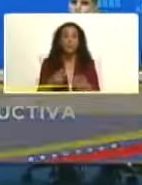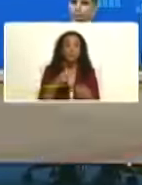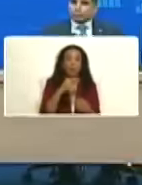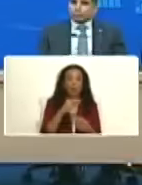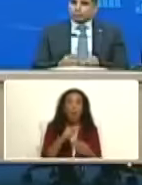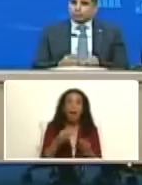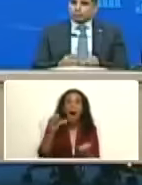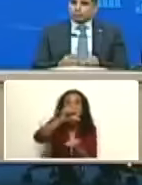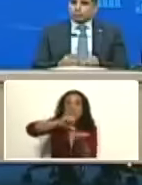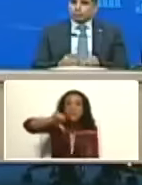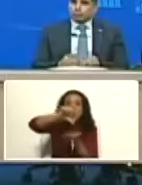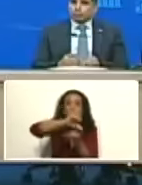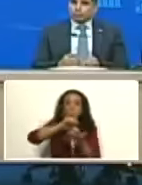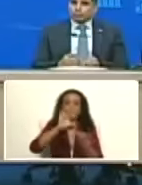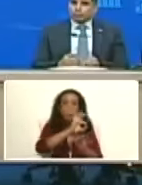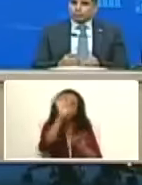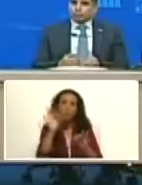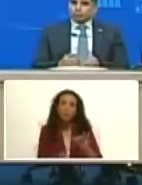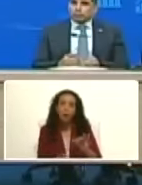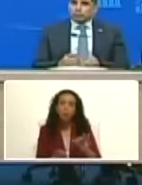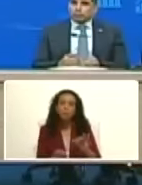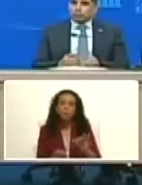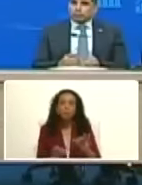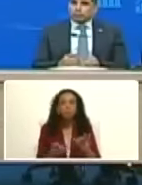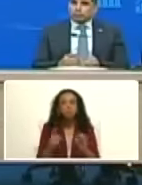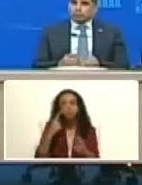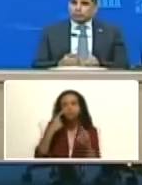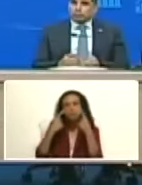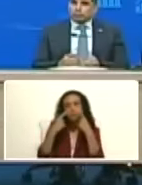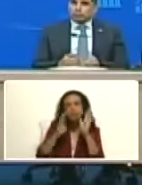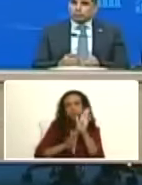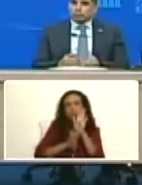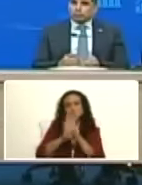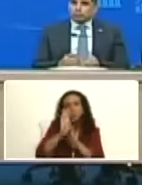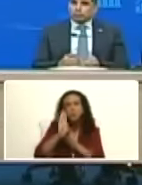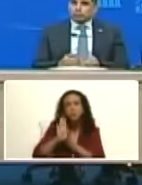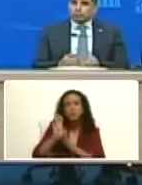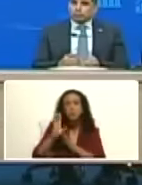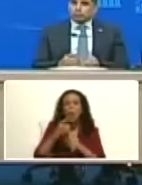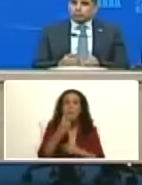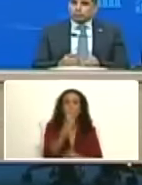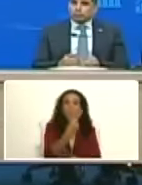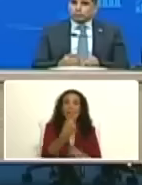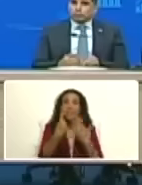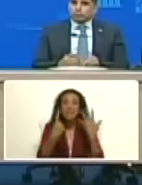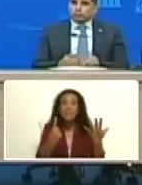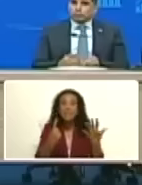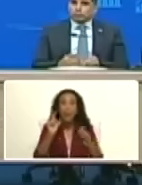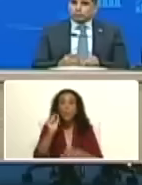2023. Aceite, hemos experimentado un crecimiento importante del